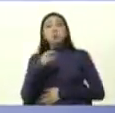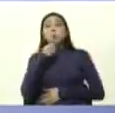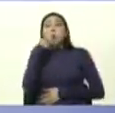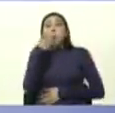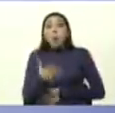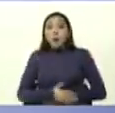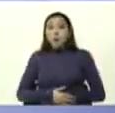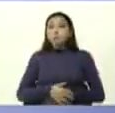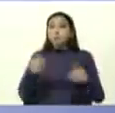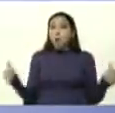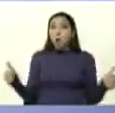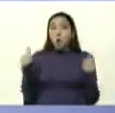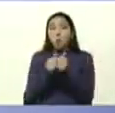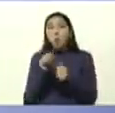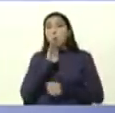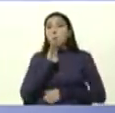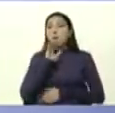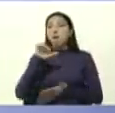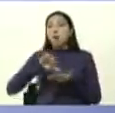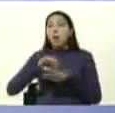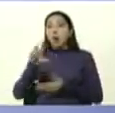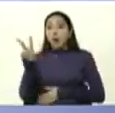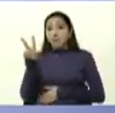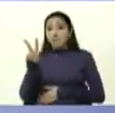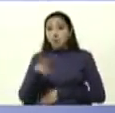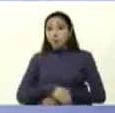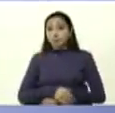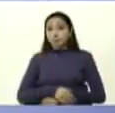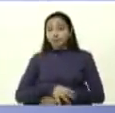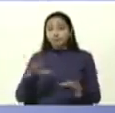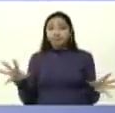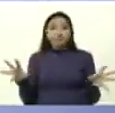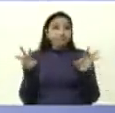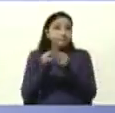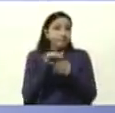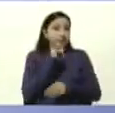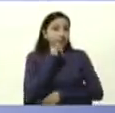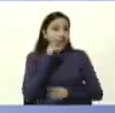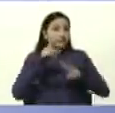acompañamiento del Banco Central de Venezuela. Con este resumen, retornamos el contacto.